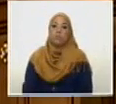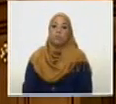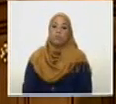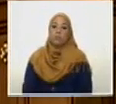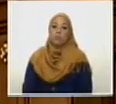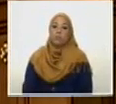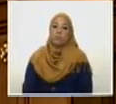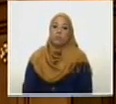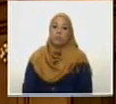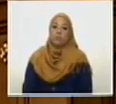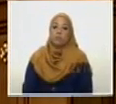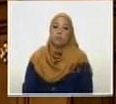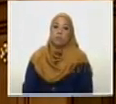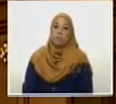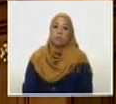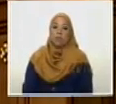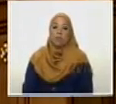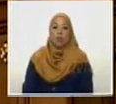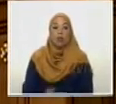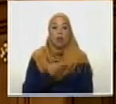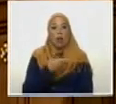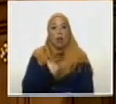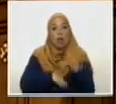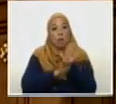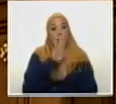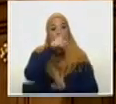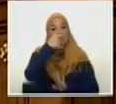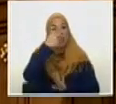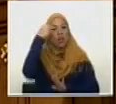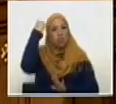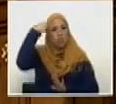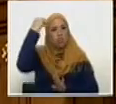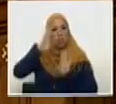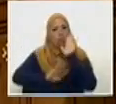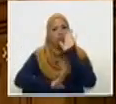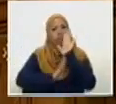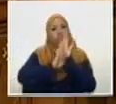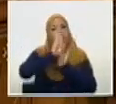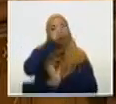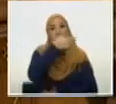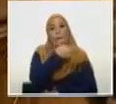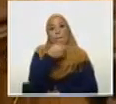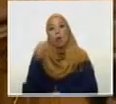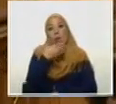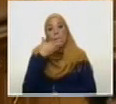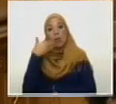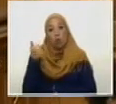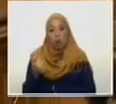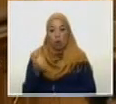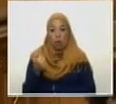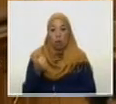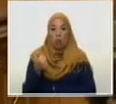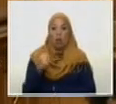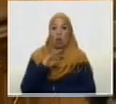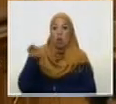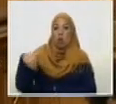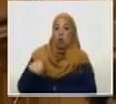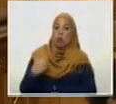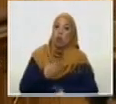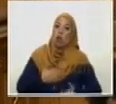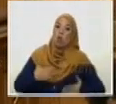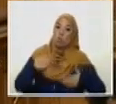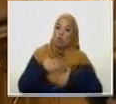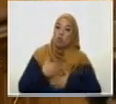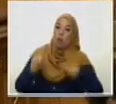que nos han permitido ir evolucionando para perfeccionar y mejorar nuestra calidad de vida y